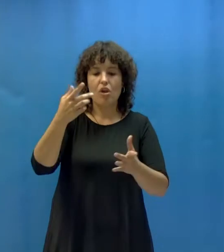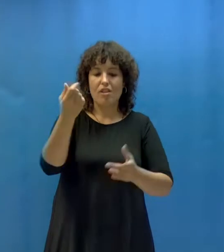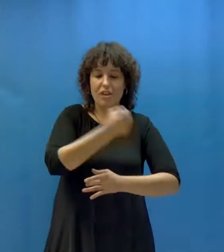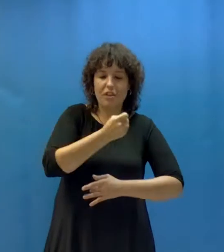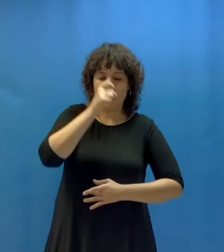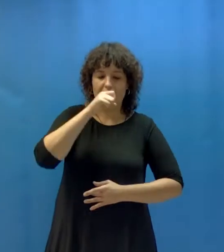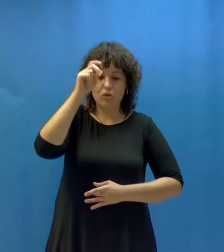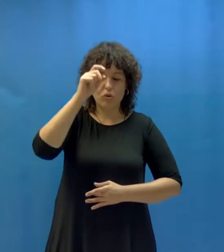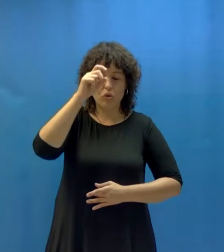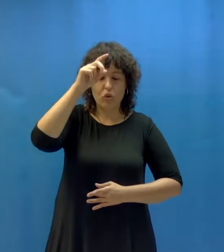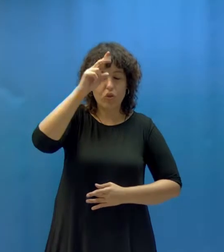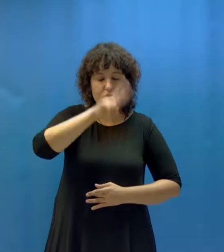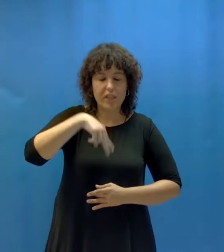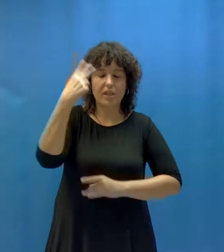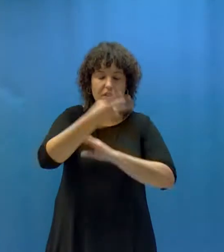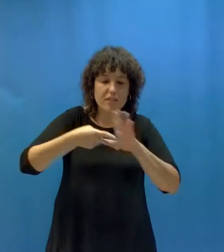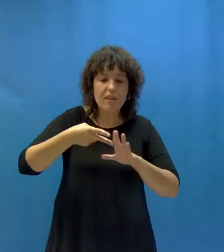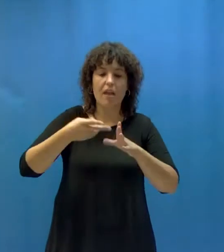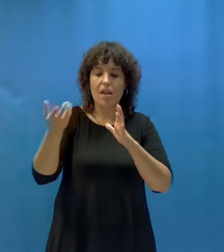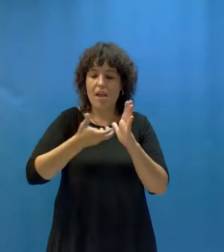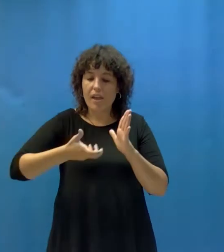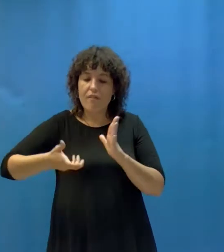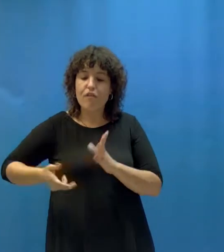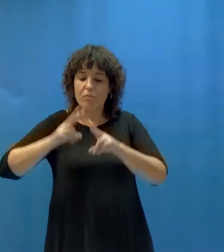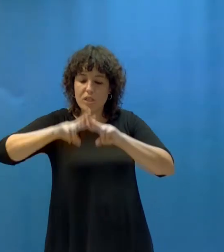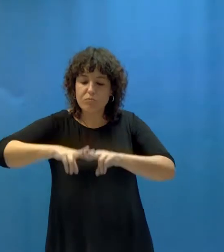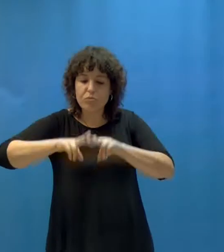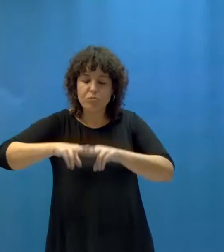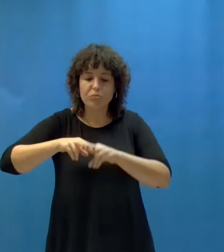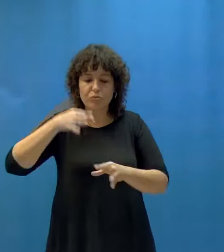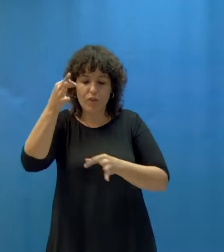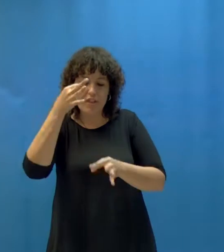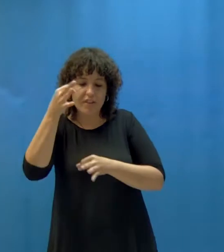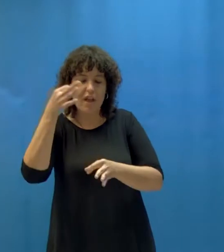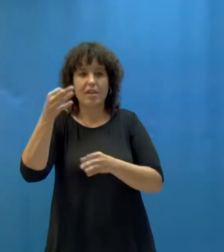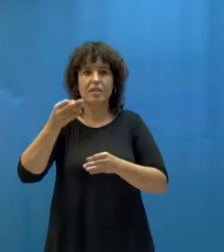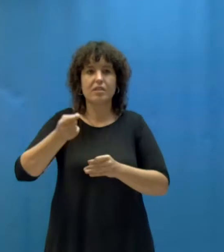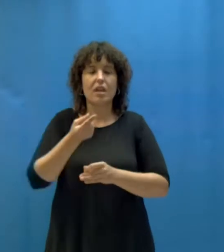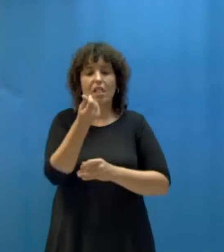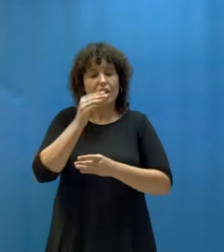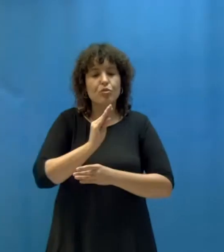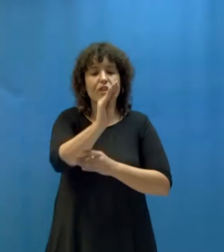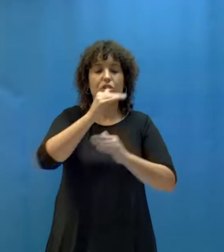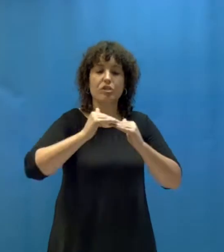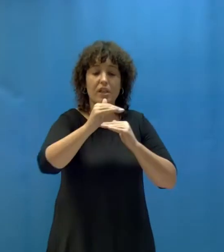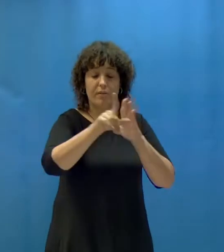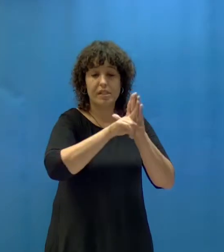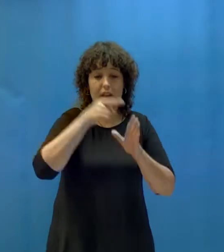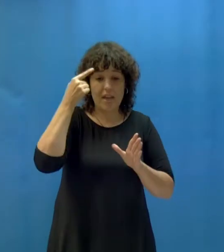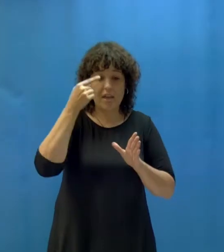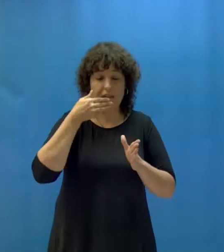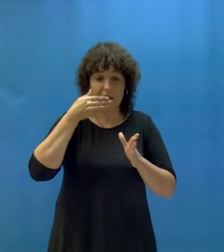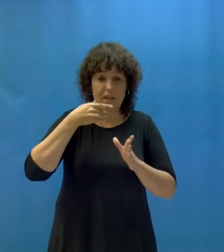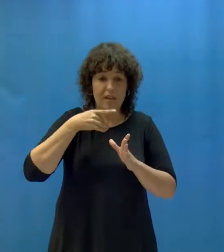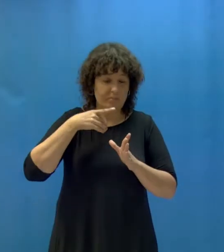ajustes contemplados en el informe de evaluación, detalle de las inversiones financieramente sostenibles, que también exige la ley, y una serie de anexos como los